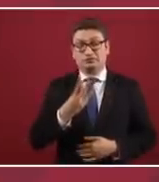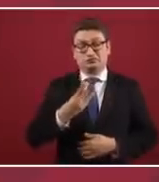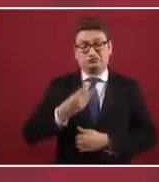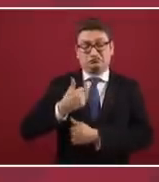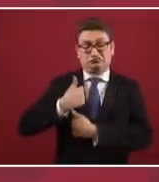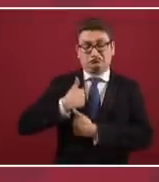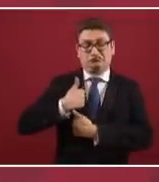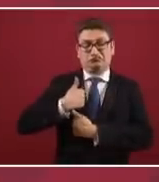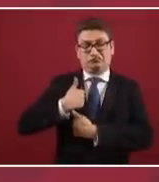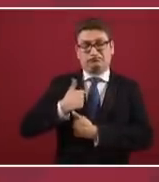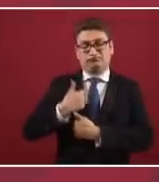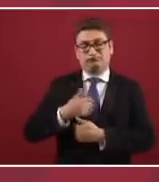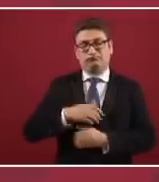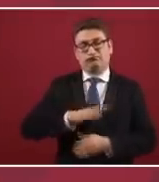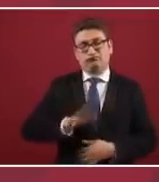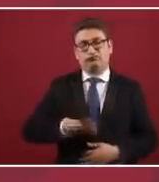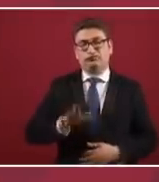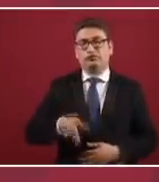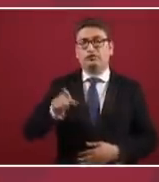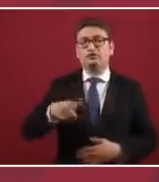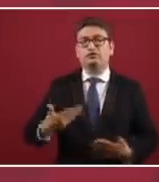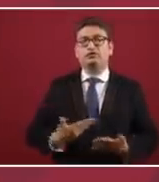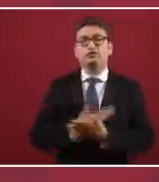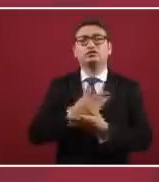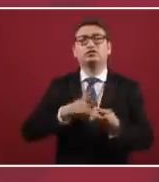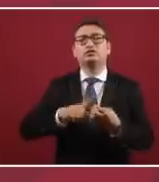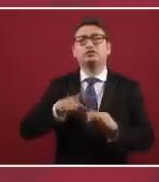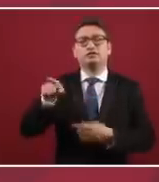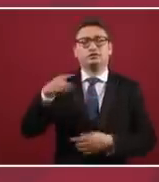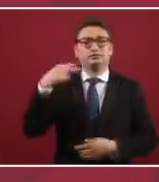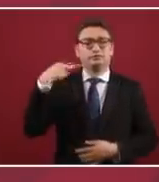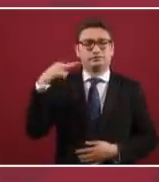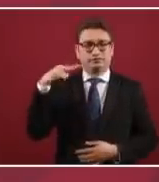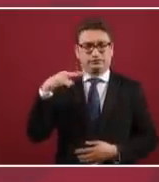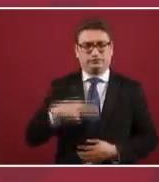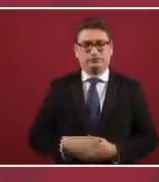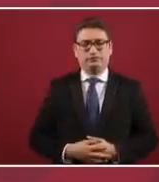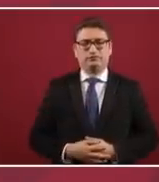soldados originarios de Veracruz.